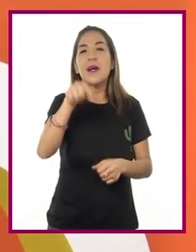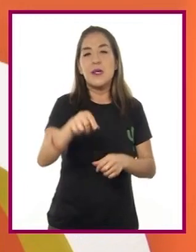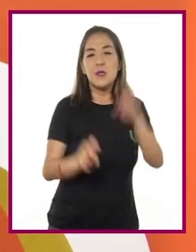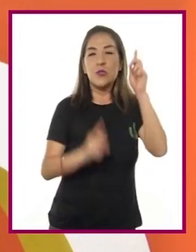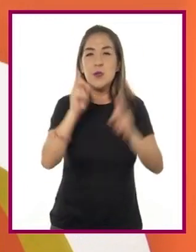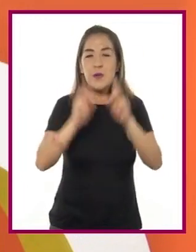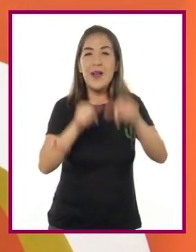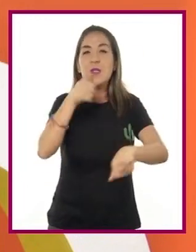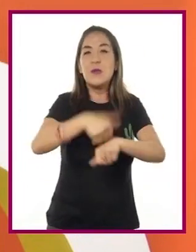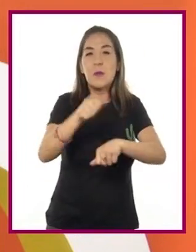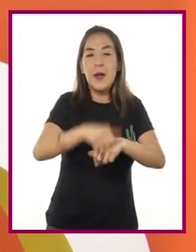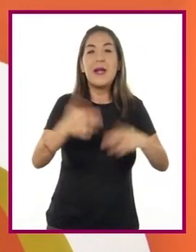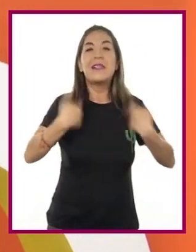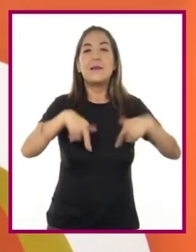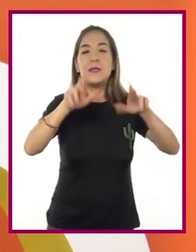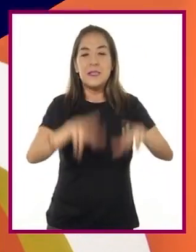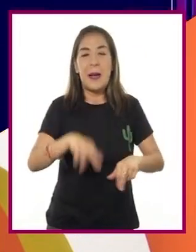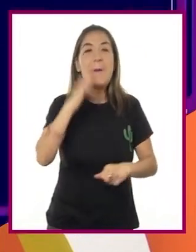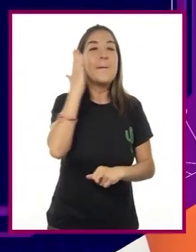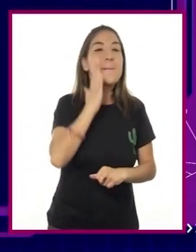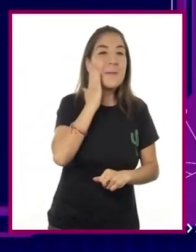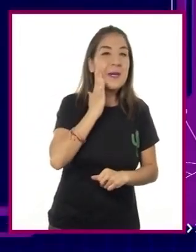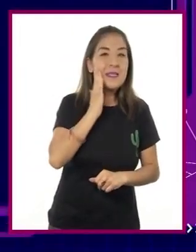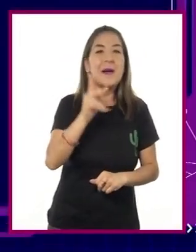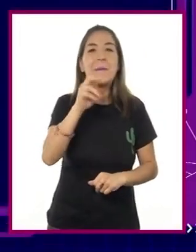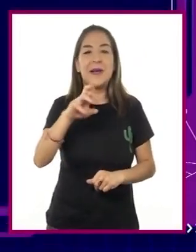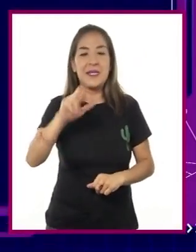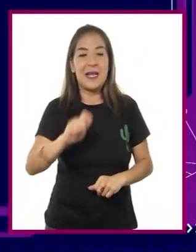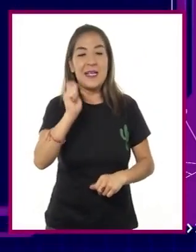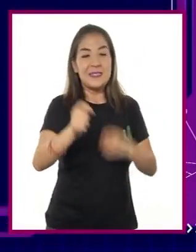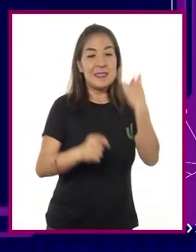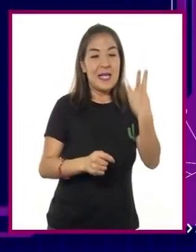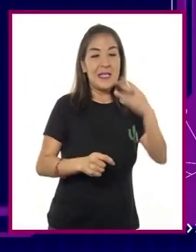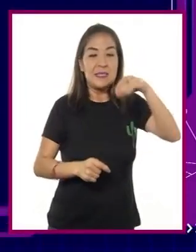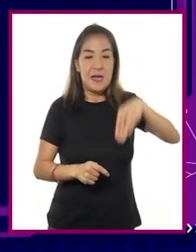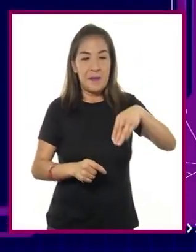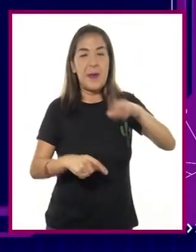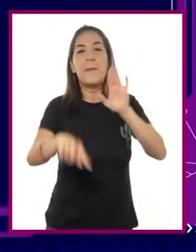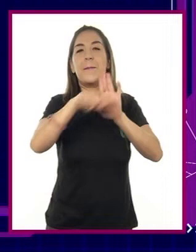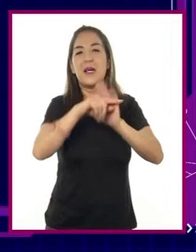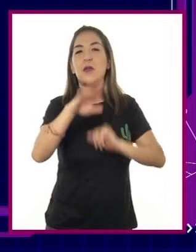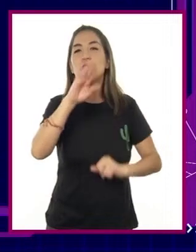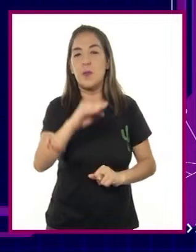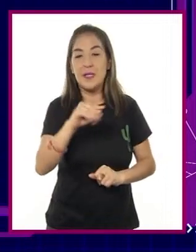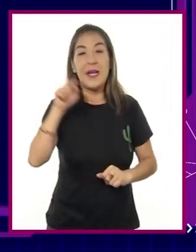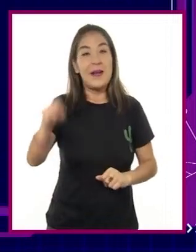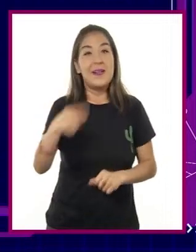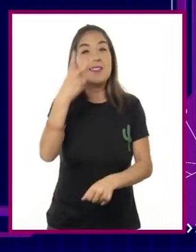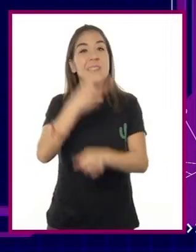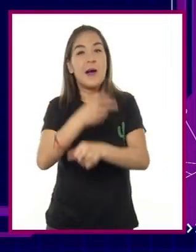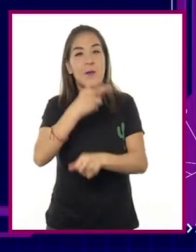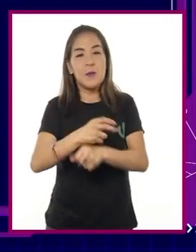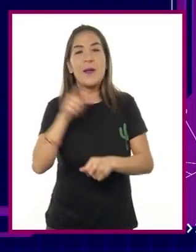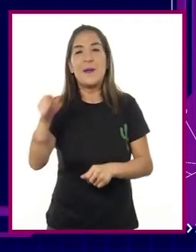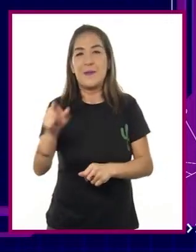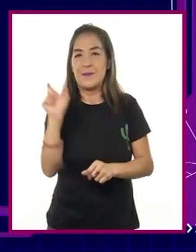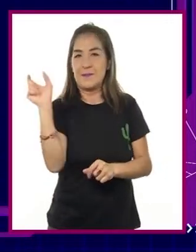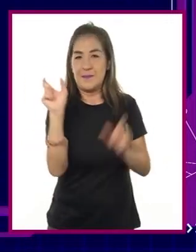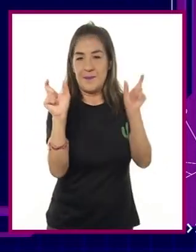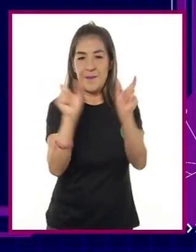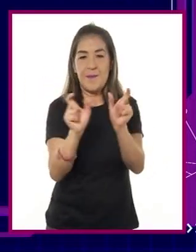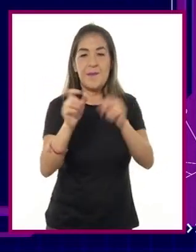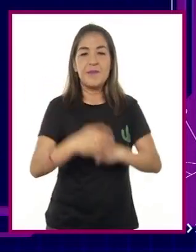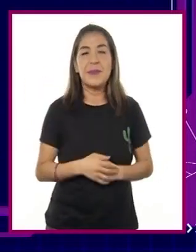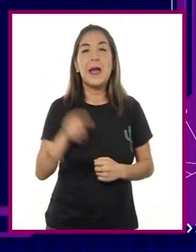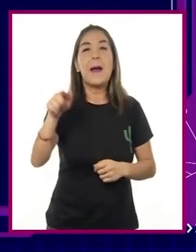algebraica representa la masa de las peras, que es 3m menos 90, mientras que la segunda expresión algebraica